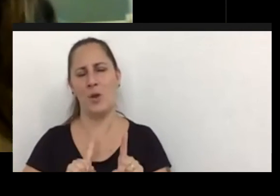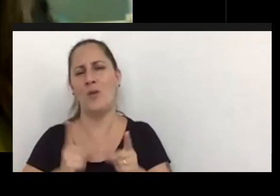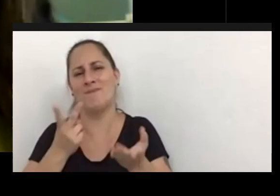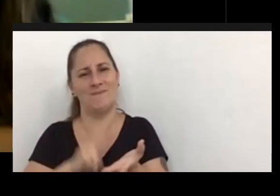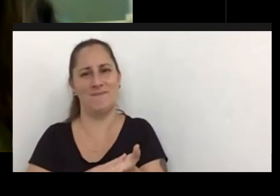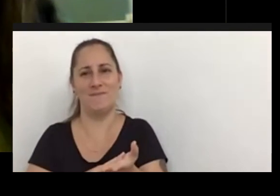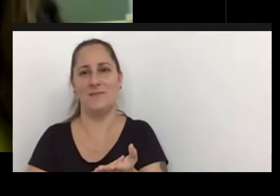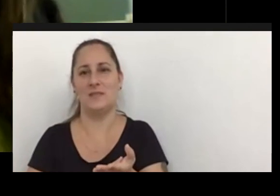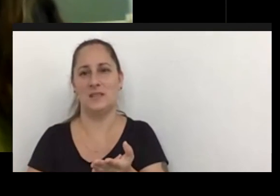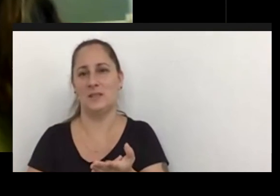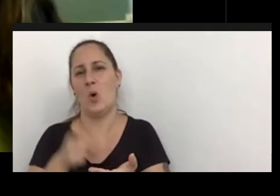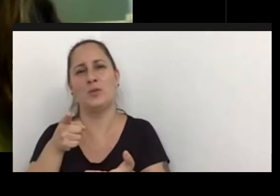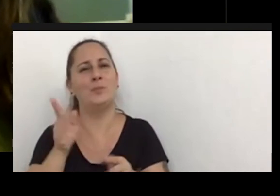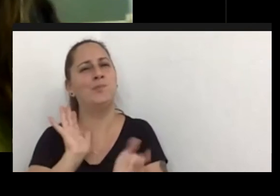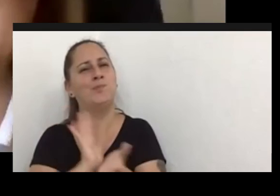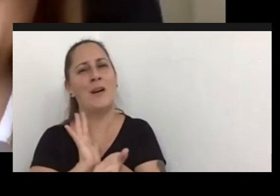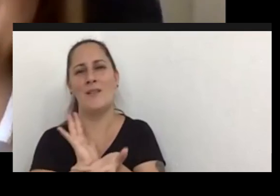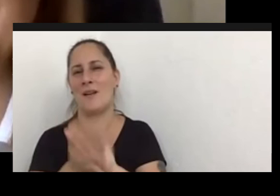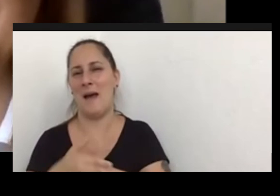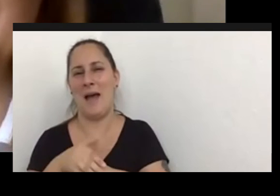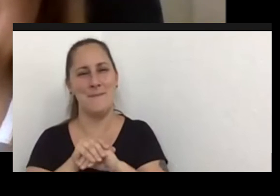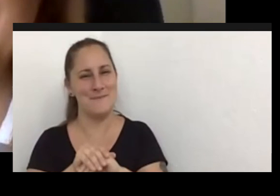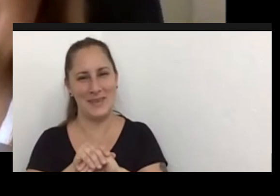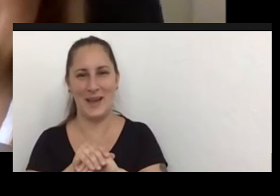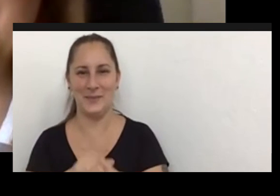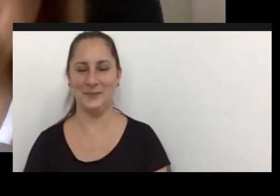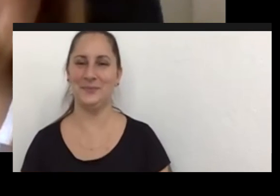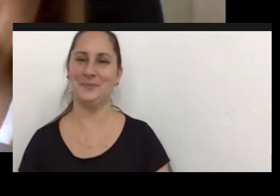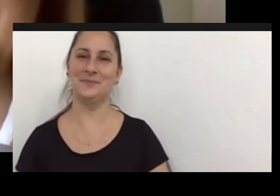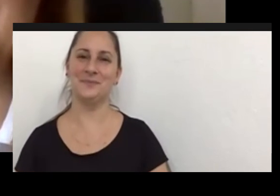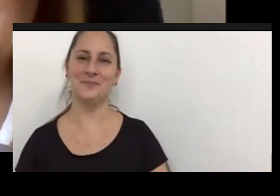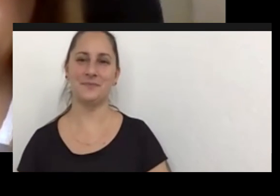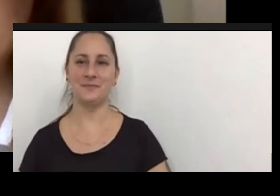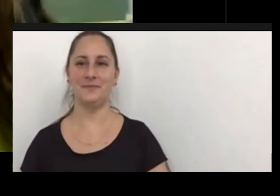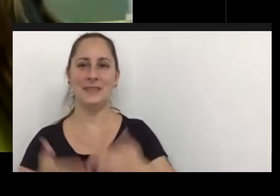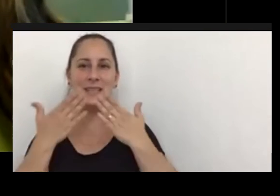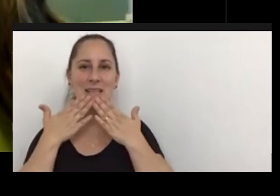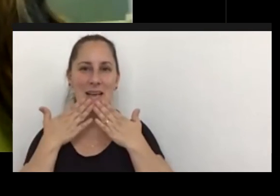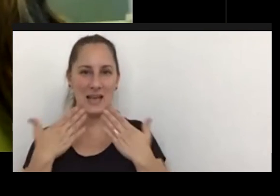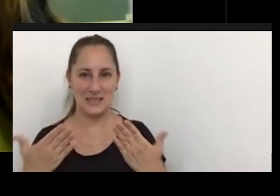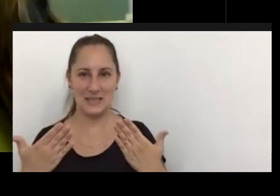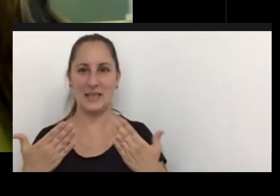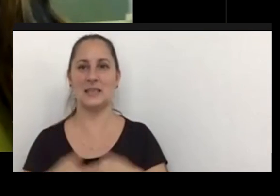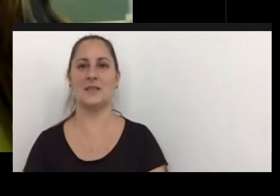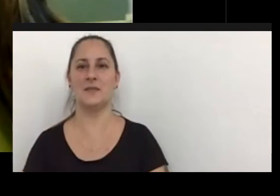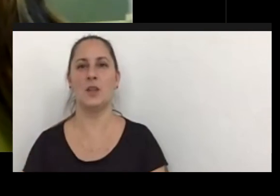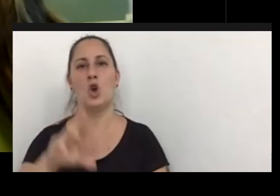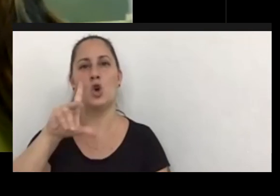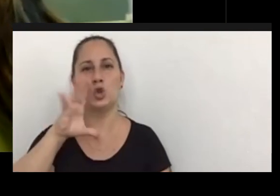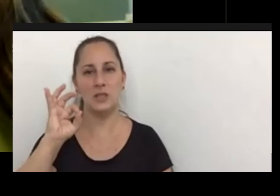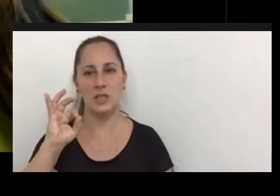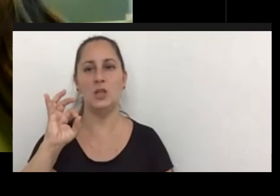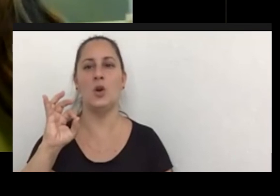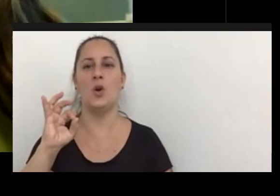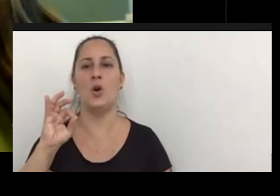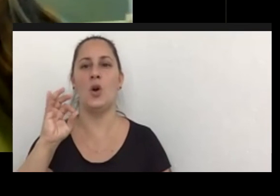una amiga, Cris, ya. Así que muchas gracias. Le agradezco infinitamente a las chicas, a Rocío y a Aría, que siempre también me acompañan